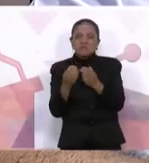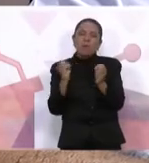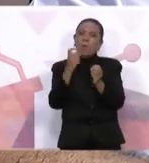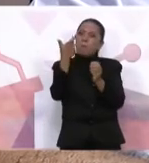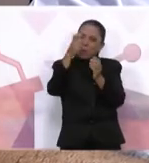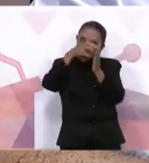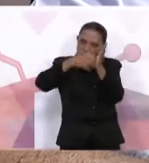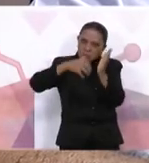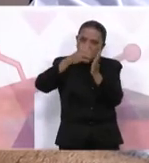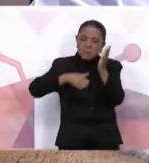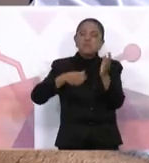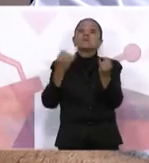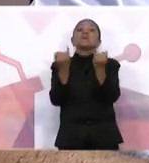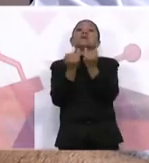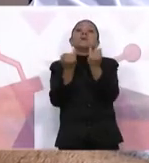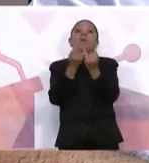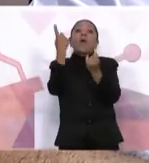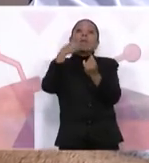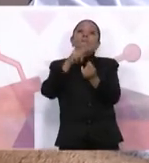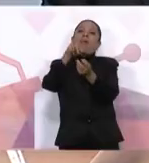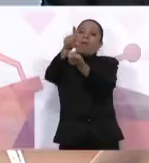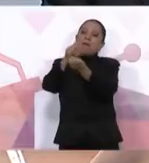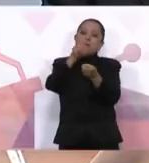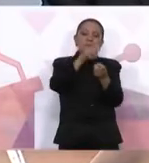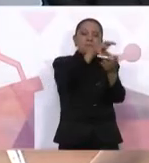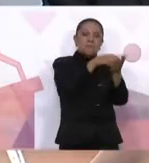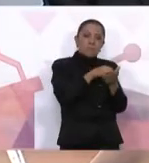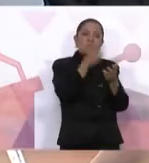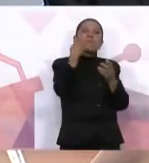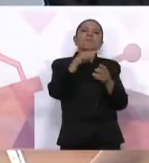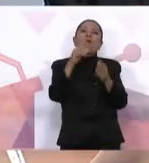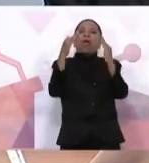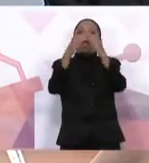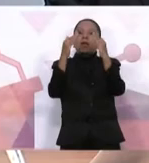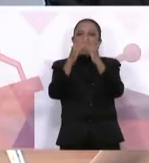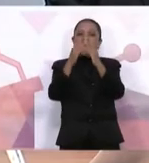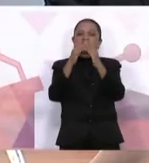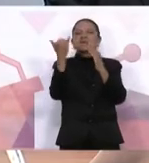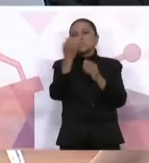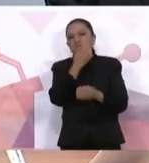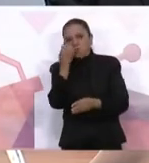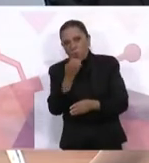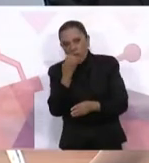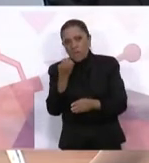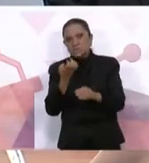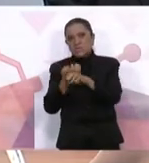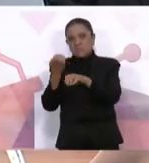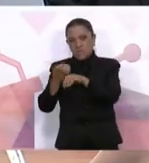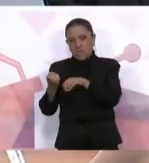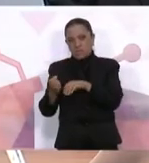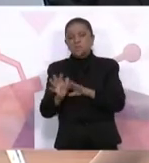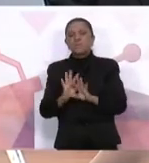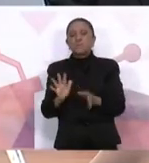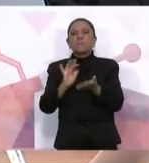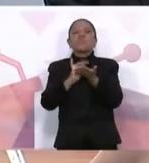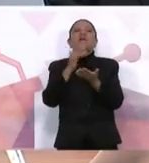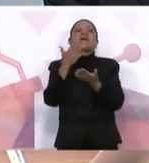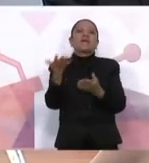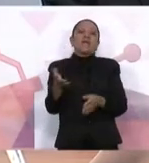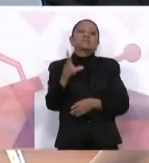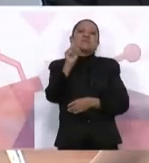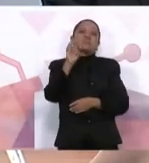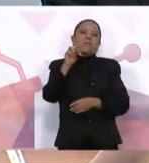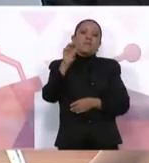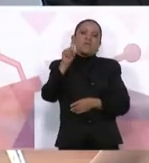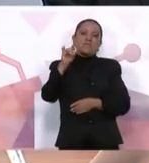habitación como de muchas escuelas del estado gracias candidato a fidel demédicis vamos ahora con la candidata nadie a luz solar a chaves del